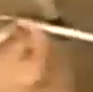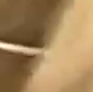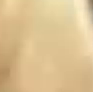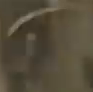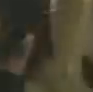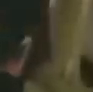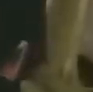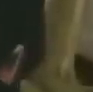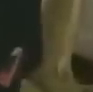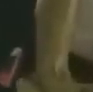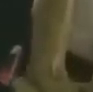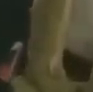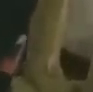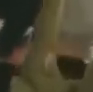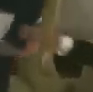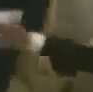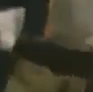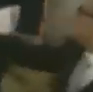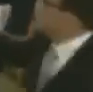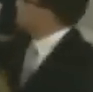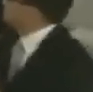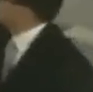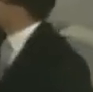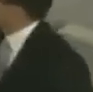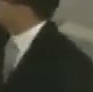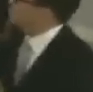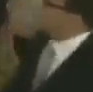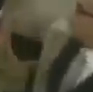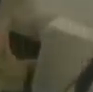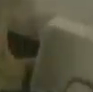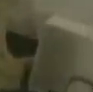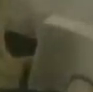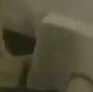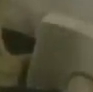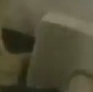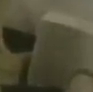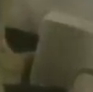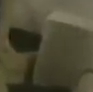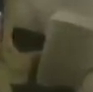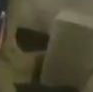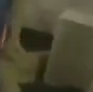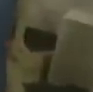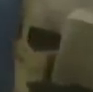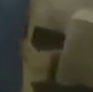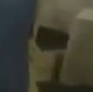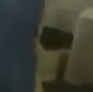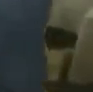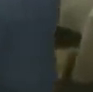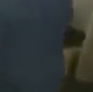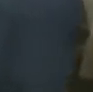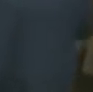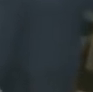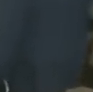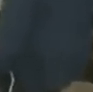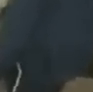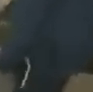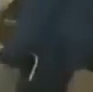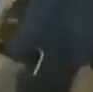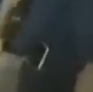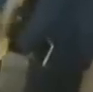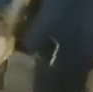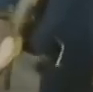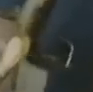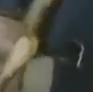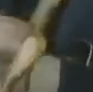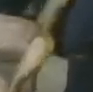la economía real. Vamos a hacer un conjunto de jornadas y encuentros para que venga desde Colombia el sector empresarial, y ha llegado la hora de